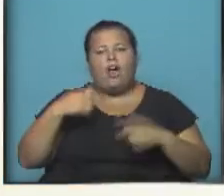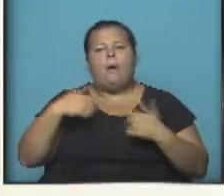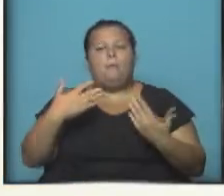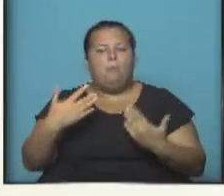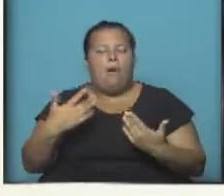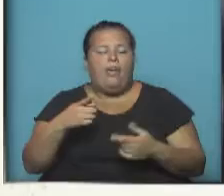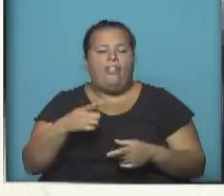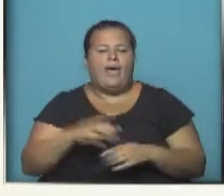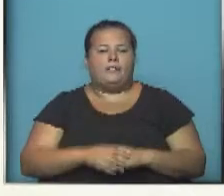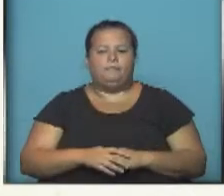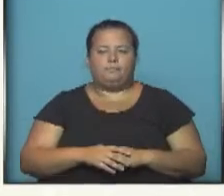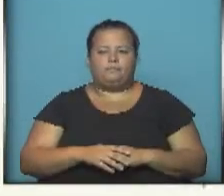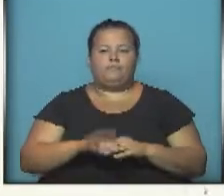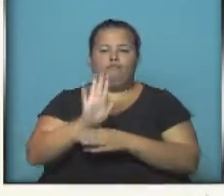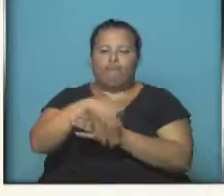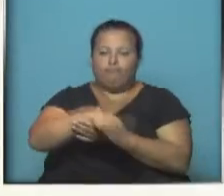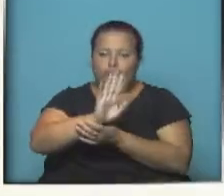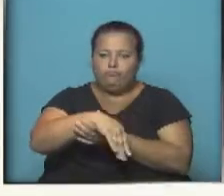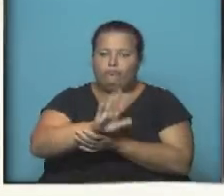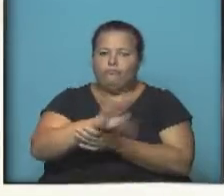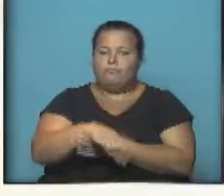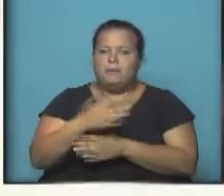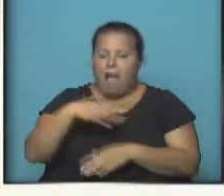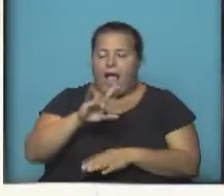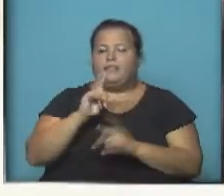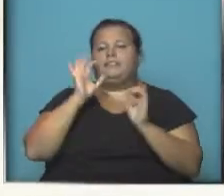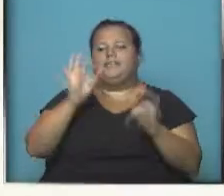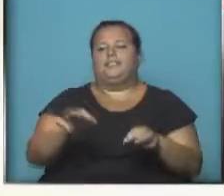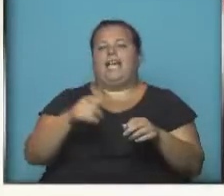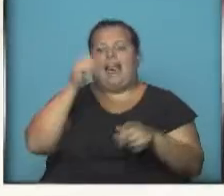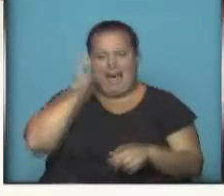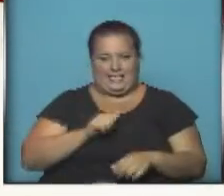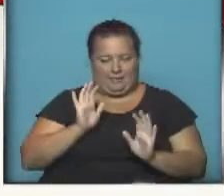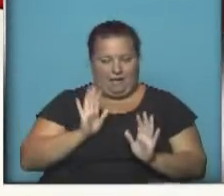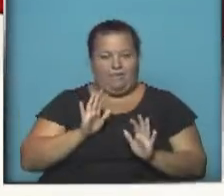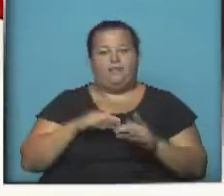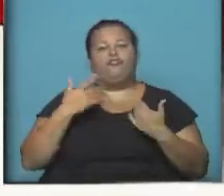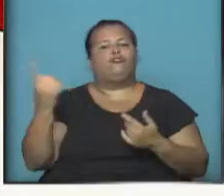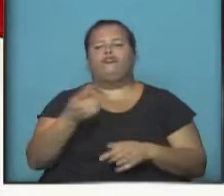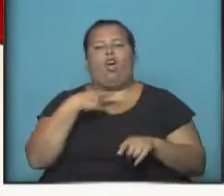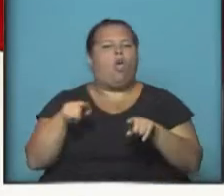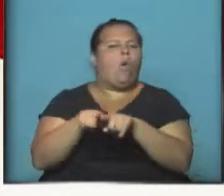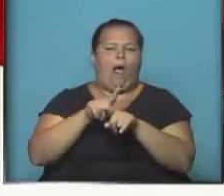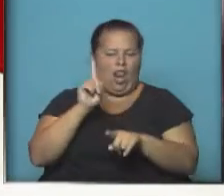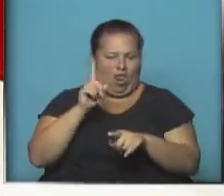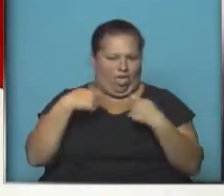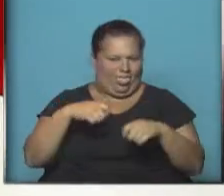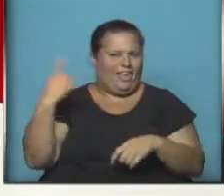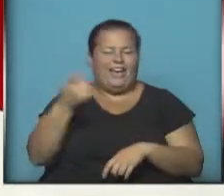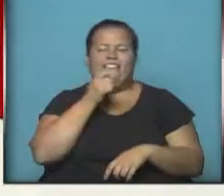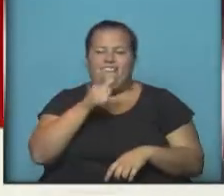que el movimiento del tobillo tenga mayor recorrido y llegan a lastimar el ligamento. Entonces no todos los pacientes que son laxos